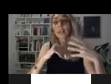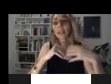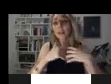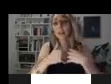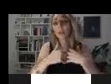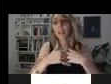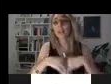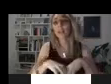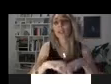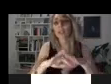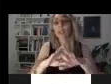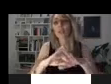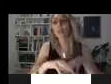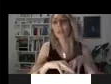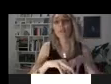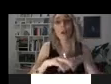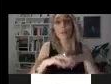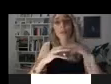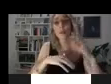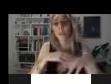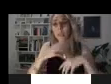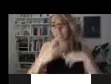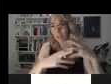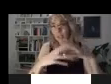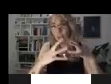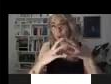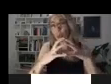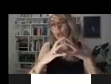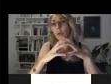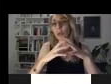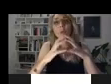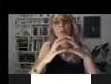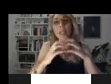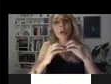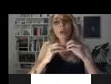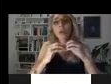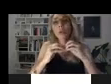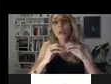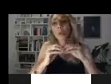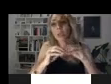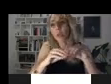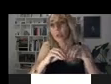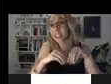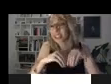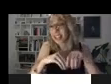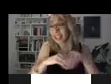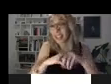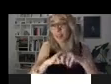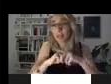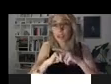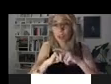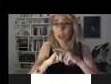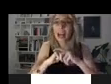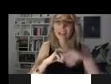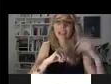financieros. No da renta, pero en tanto se trata de un bien mueble susceptible a ser vendido con una eventual plusvalía, constituye un objeto potencial